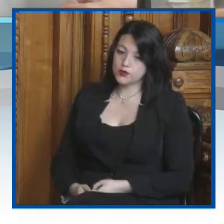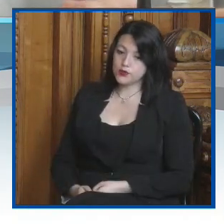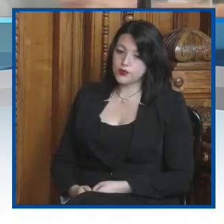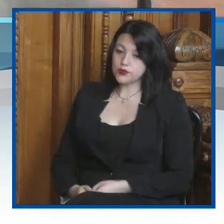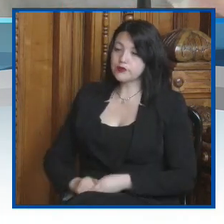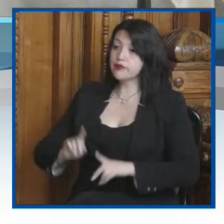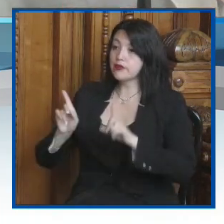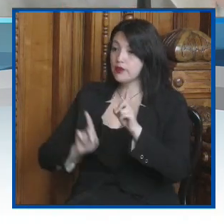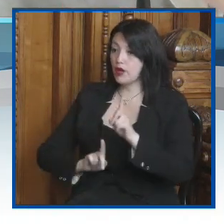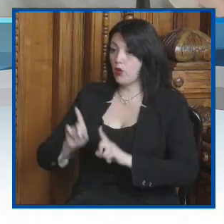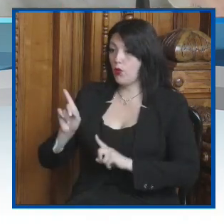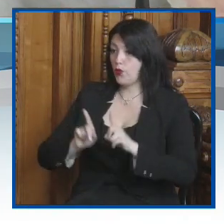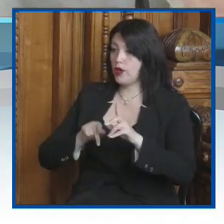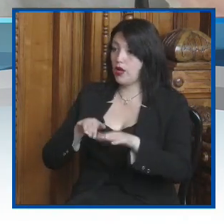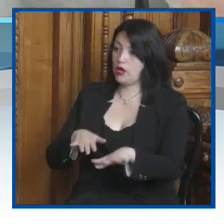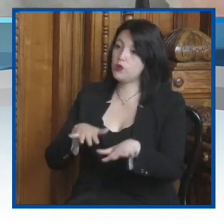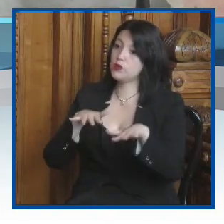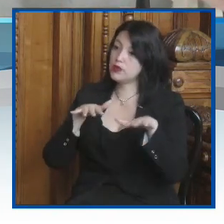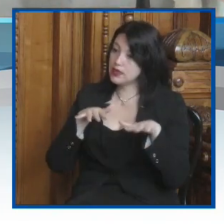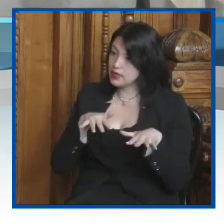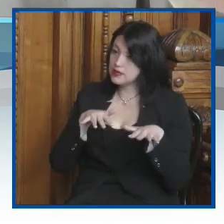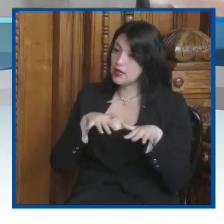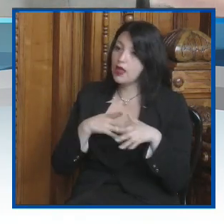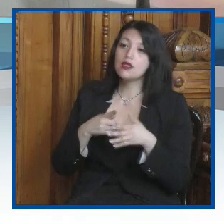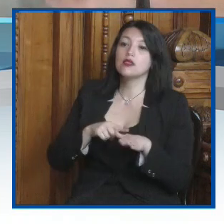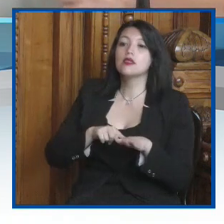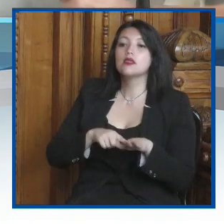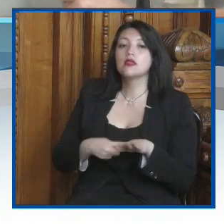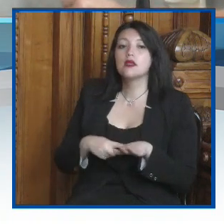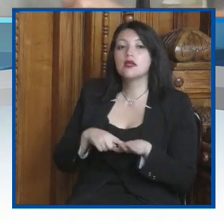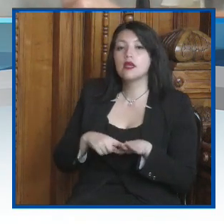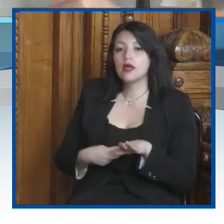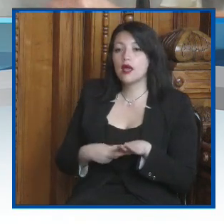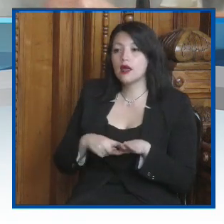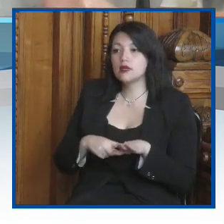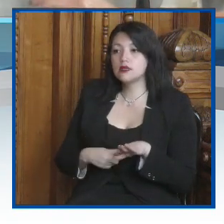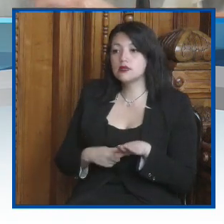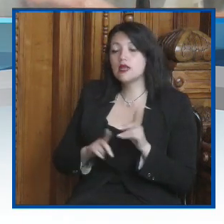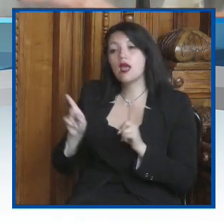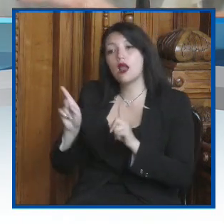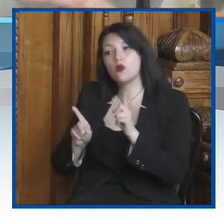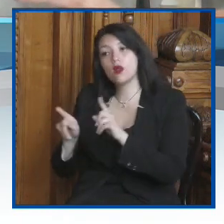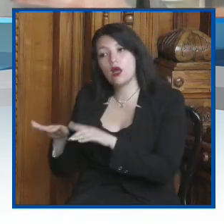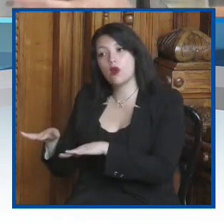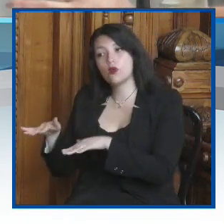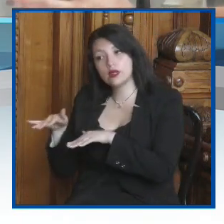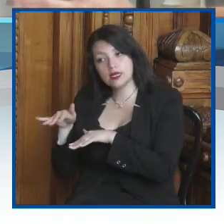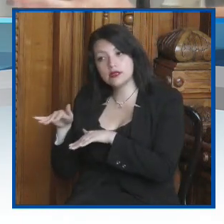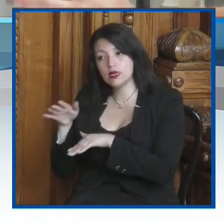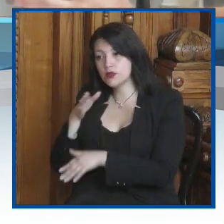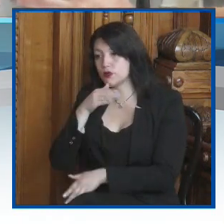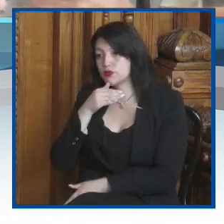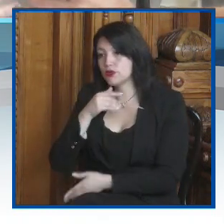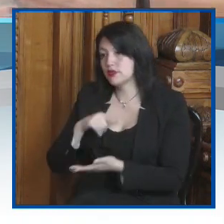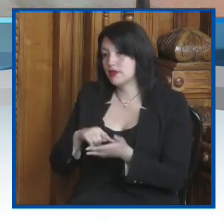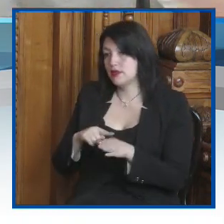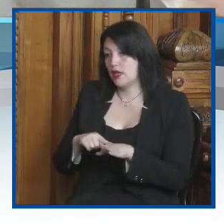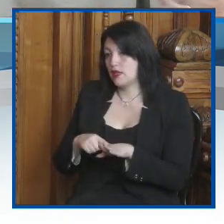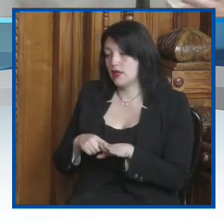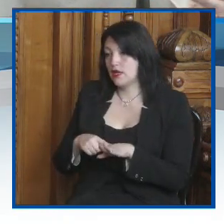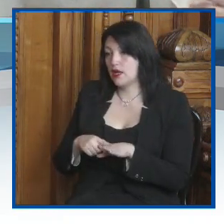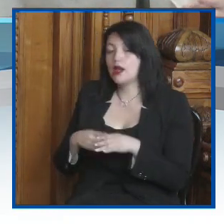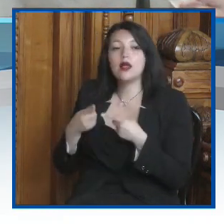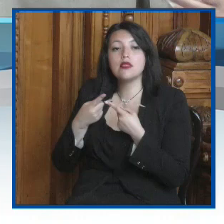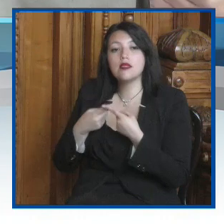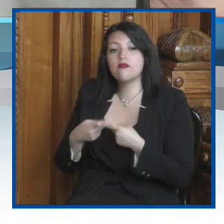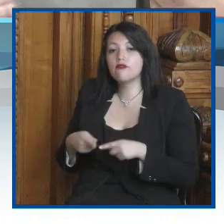algunas audiencias, como digo yo, son técnicas y algunas audiencias no son técnicas. Y la